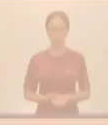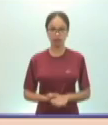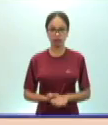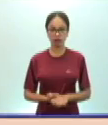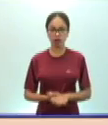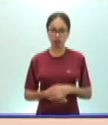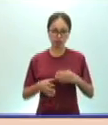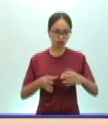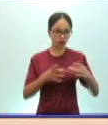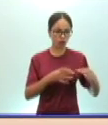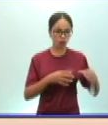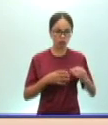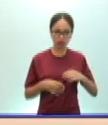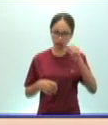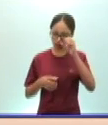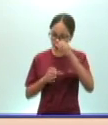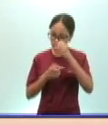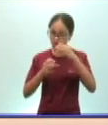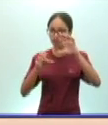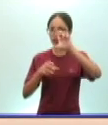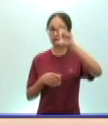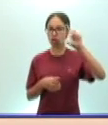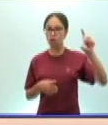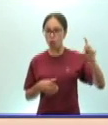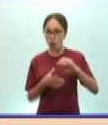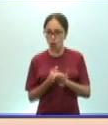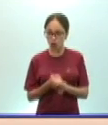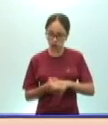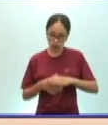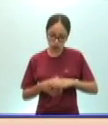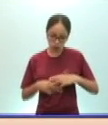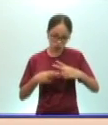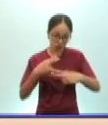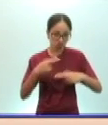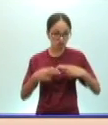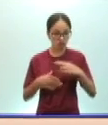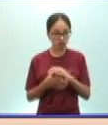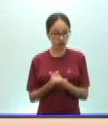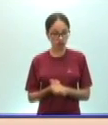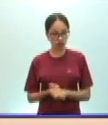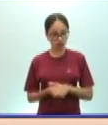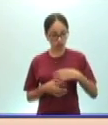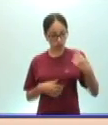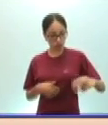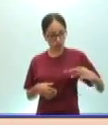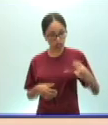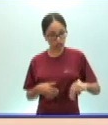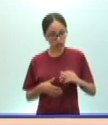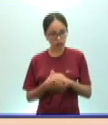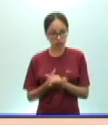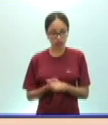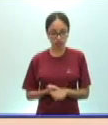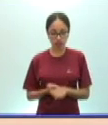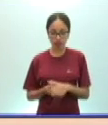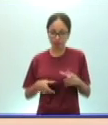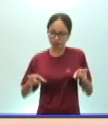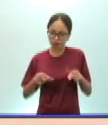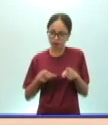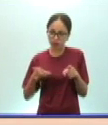¿Qué útiles de laboratorio se emplearon? Bueno, ustedes lo pudieron apreciar en la actividad experimental y aquí tienen un resumen de estos